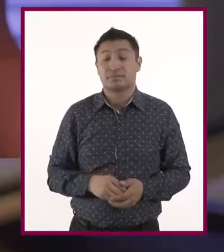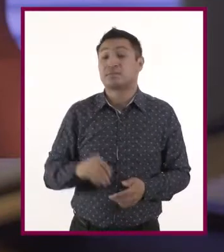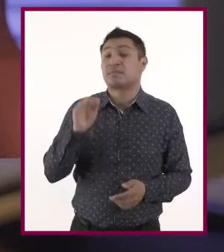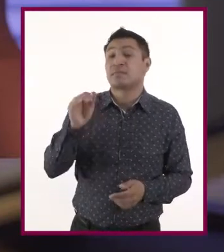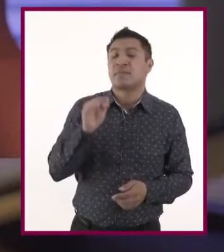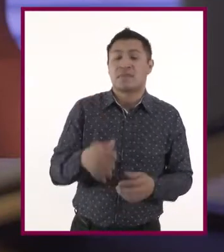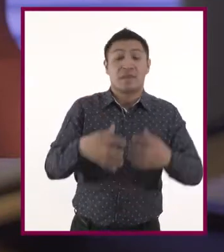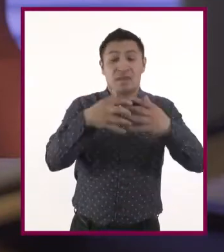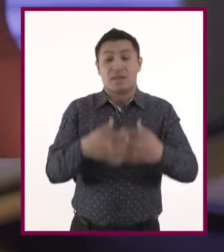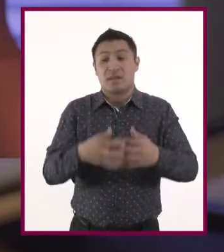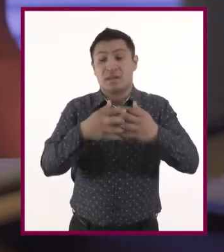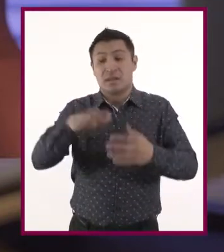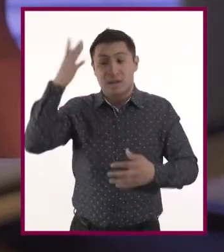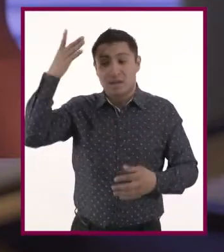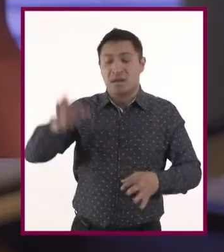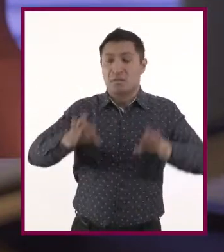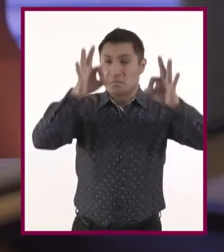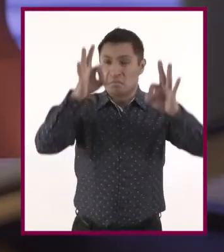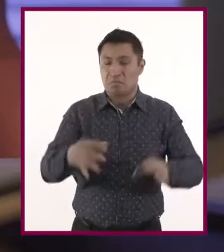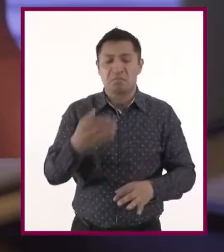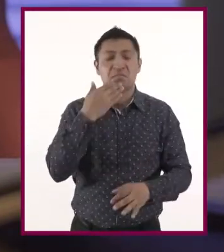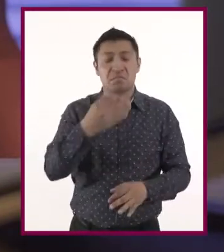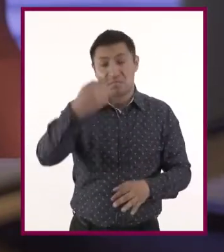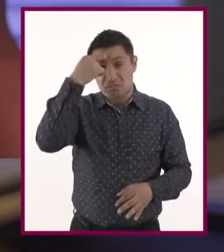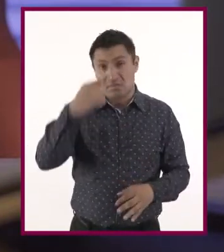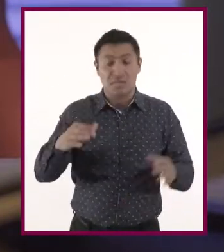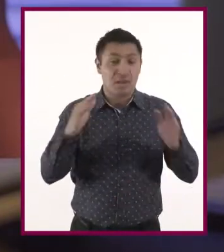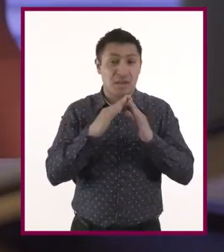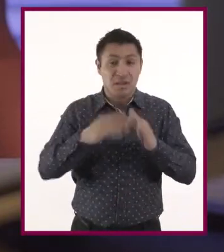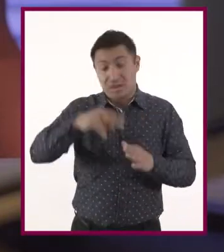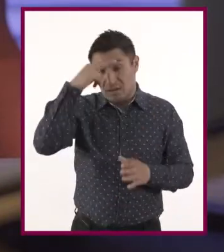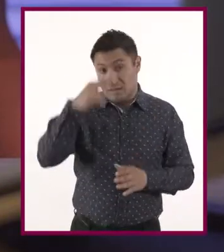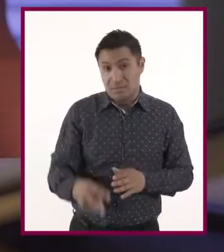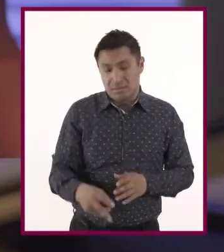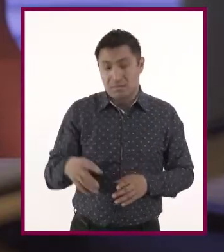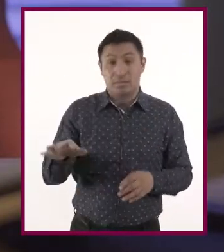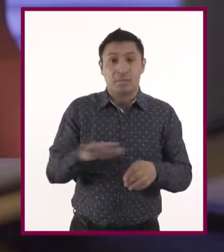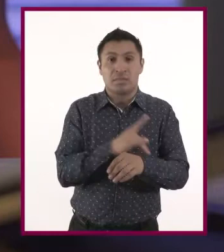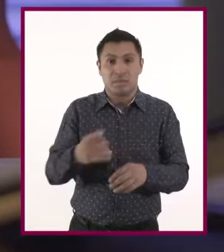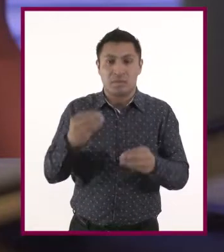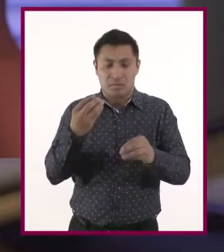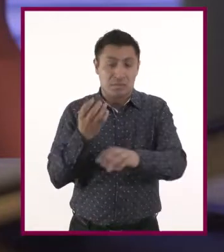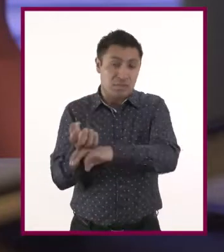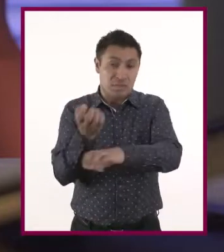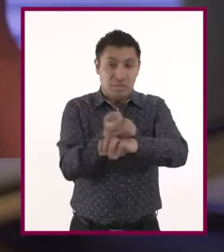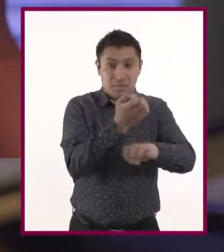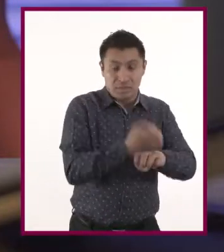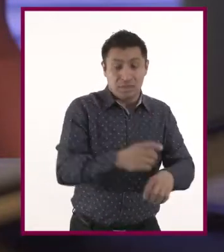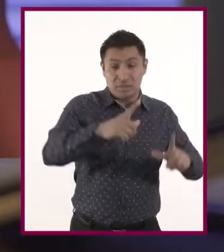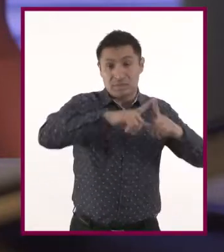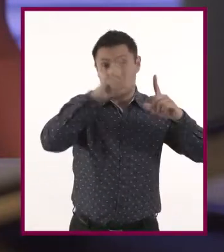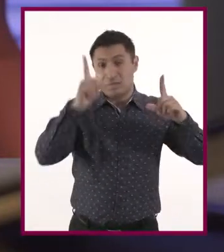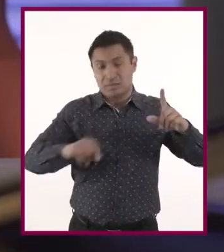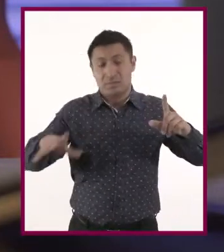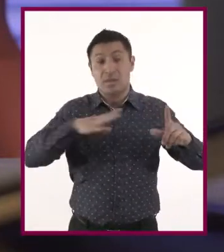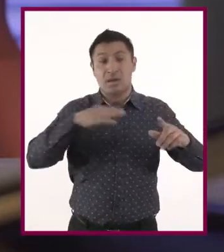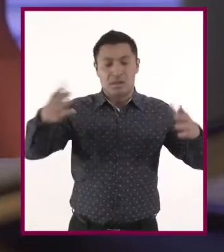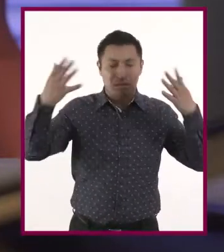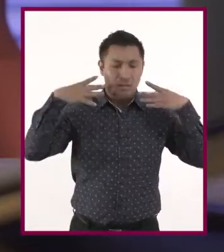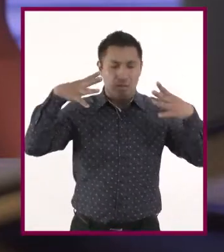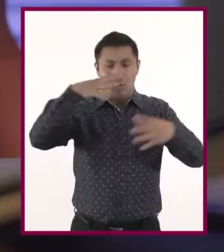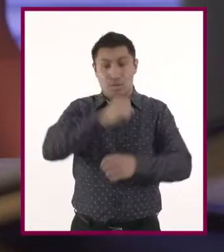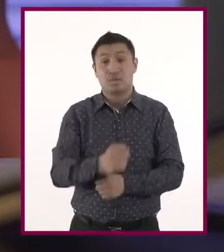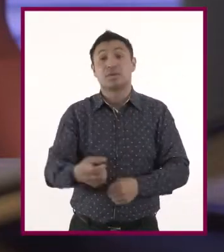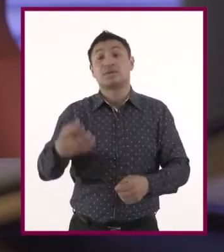Oye, pues los sistemas solares son una excelente alternativa para las viviendas mexicanas, ya que en muchos estados de la República Mexicana hace mucho calor